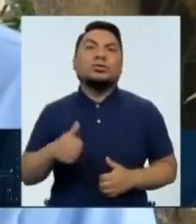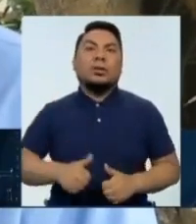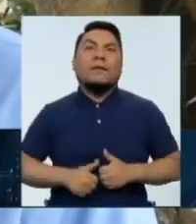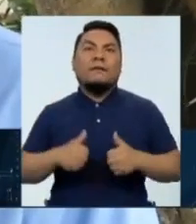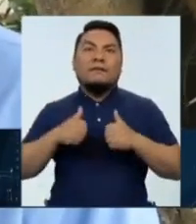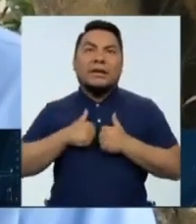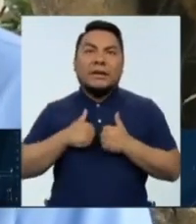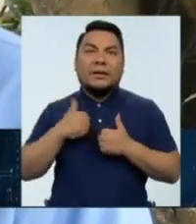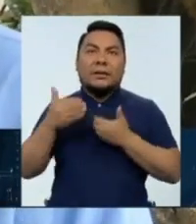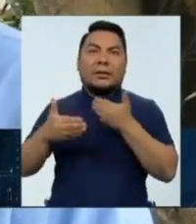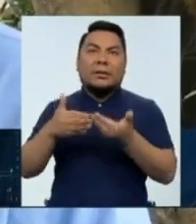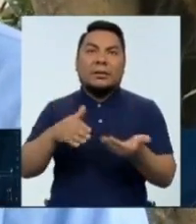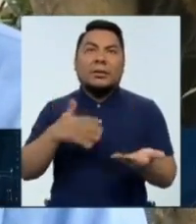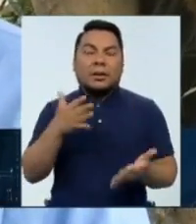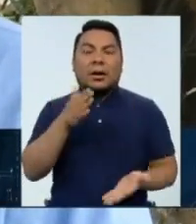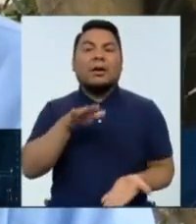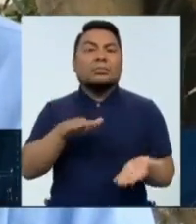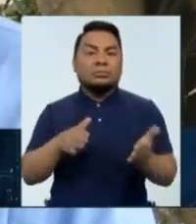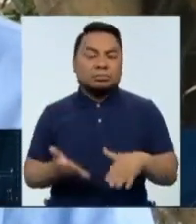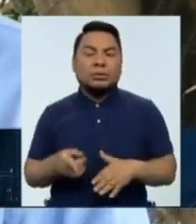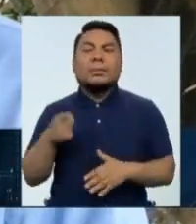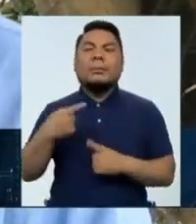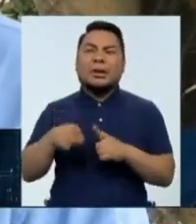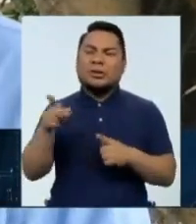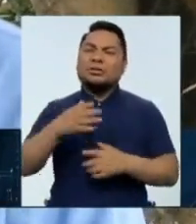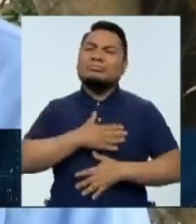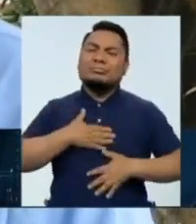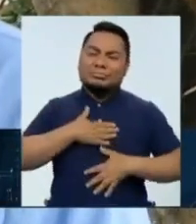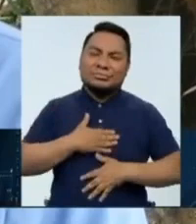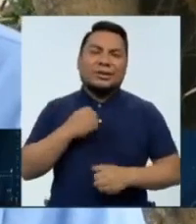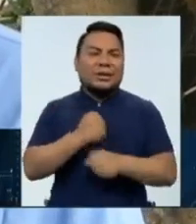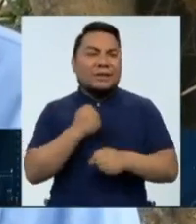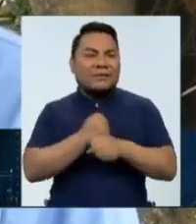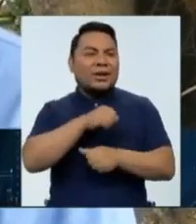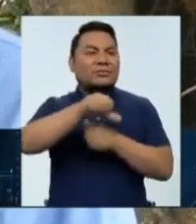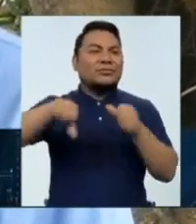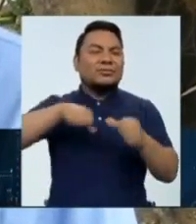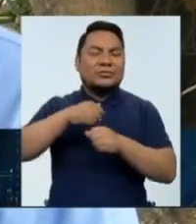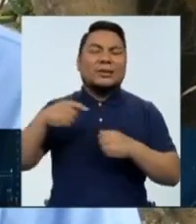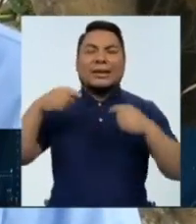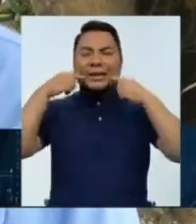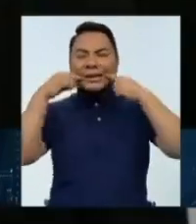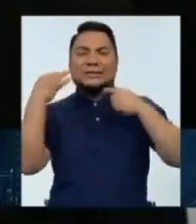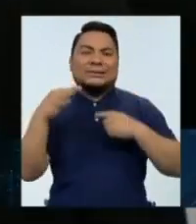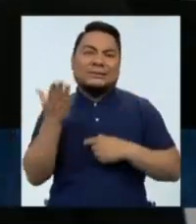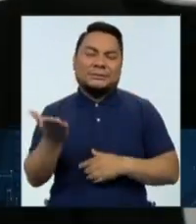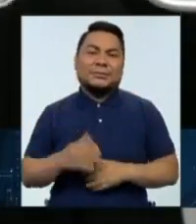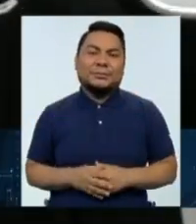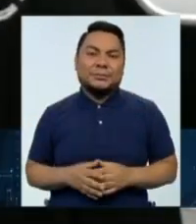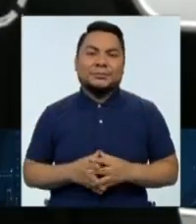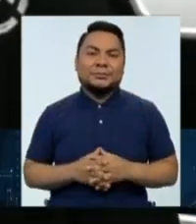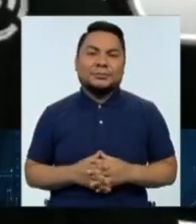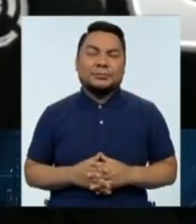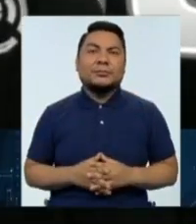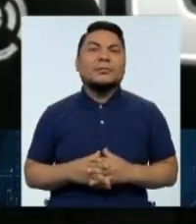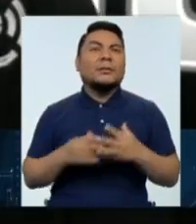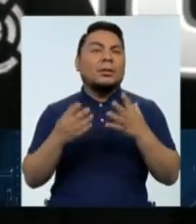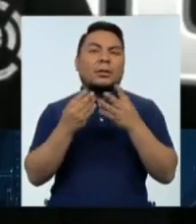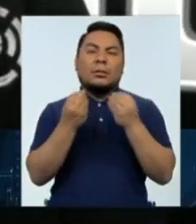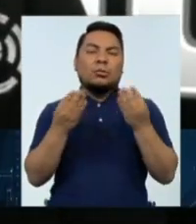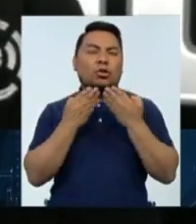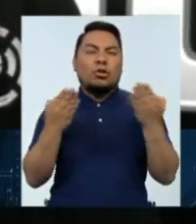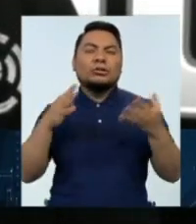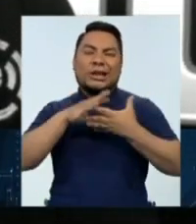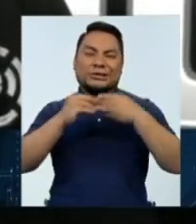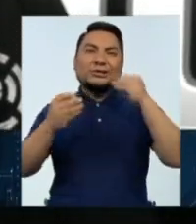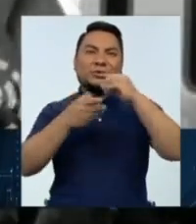a trabajar, pero a divertirse y hacerle divertido el trabajo a los demás, que creo que era su principal virtud, ¿no? Hay tantas anécdotas